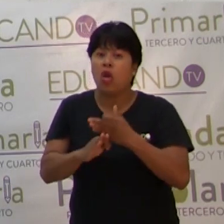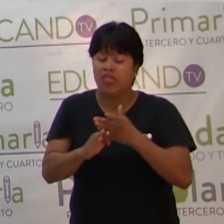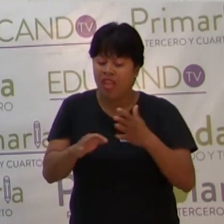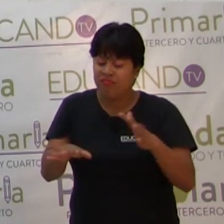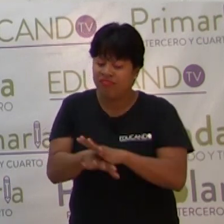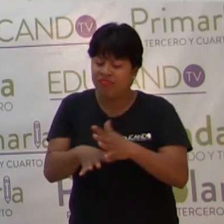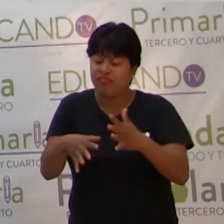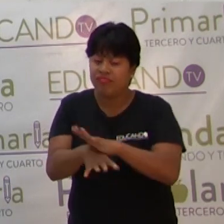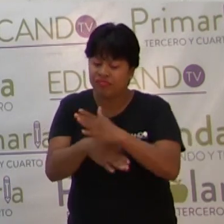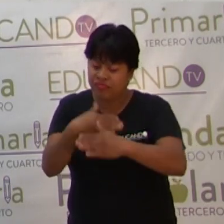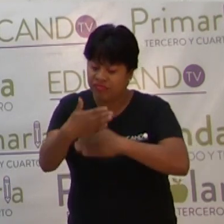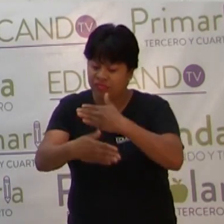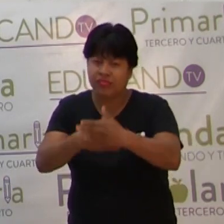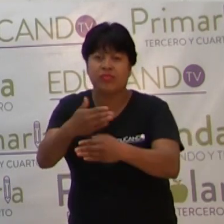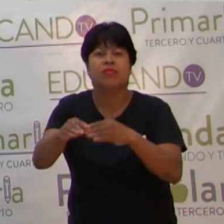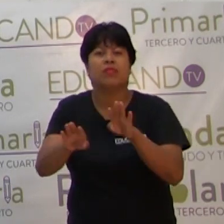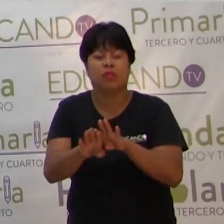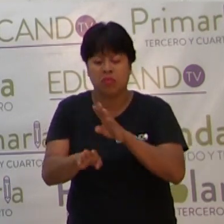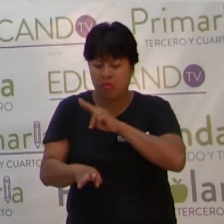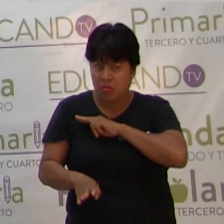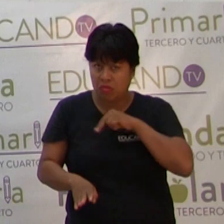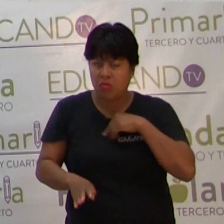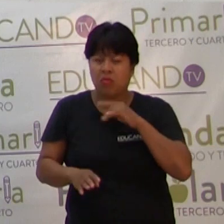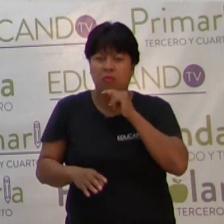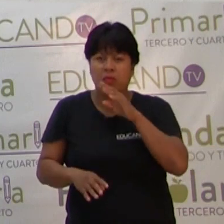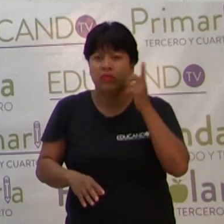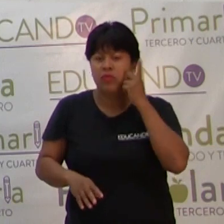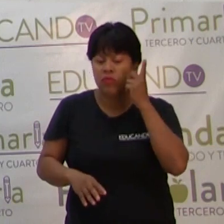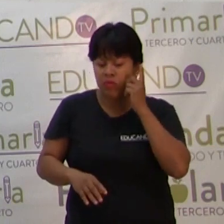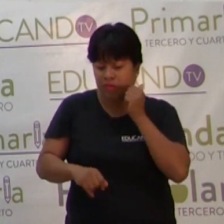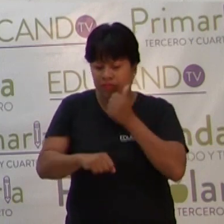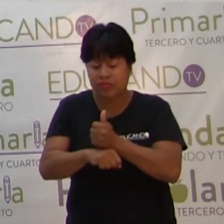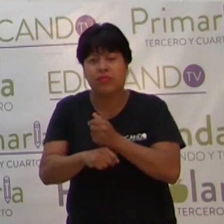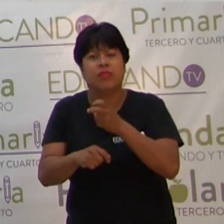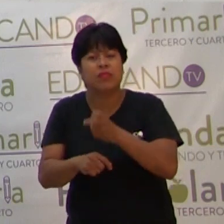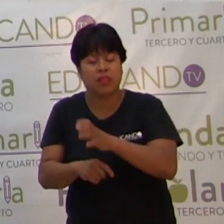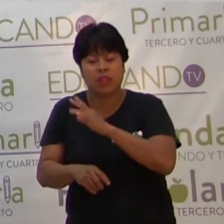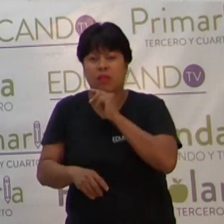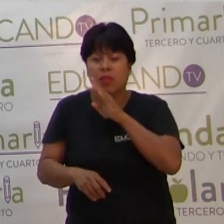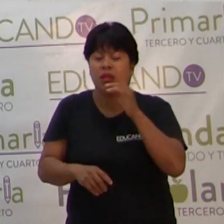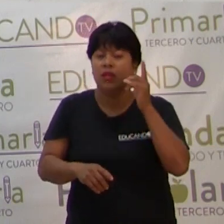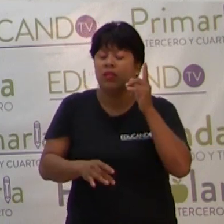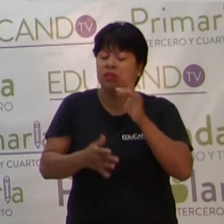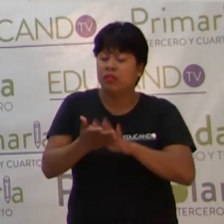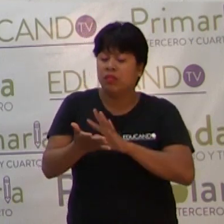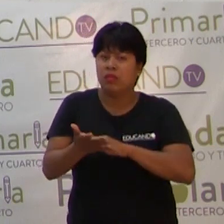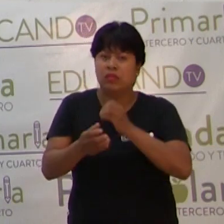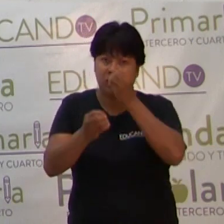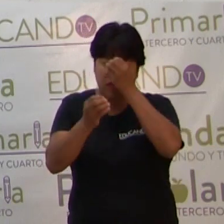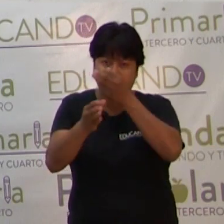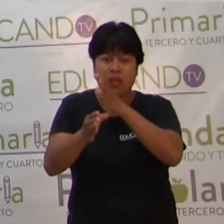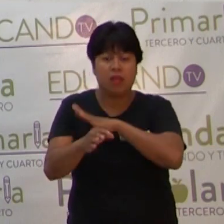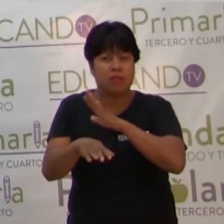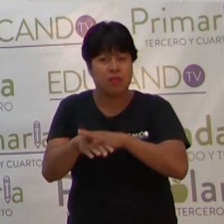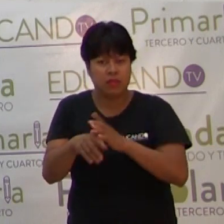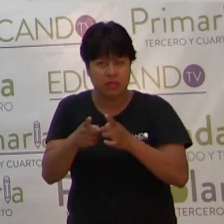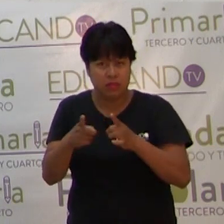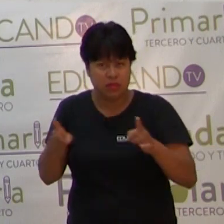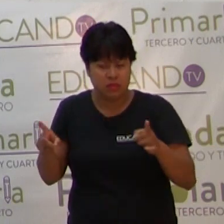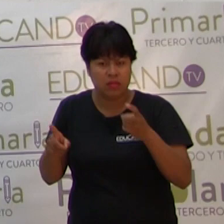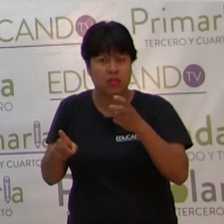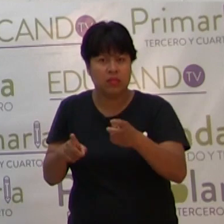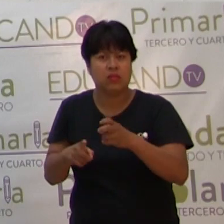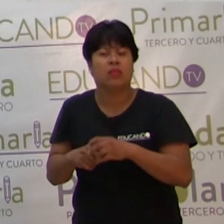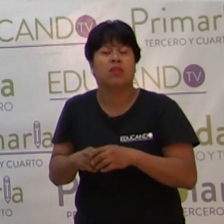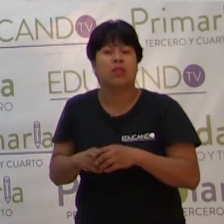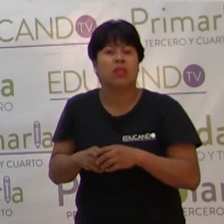tenerlas en algunas aplicaciones de nuestro celular o algunas calculadoras ya científicas que están mucho más desarrolladas, son con